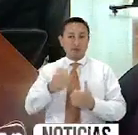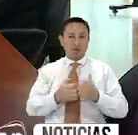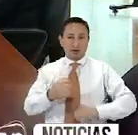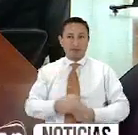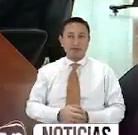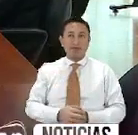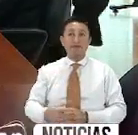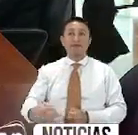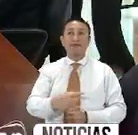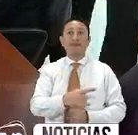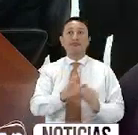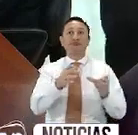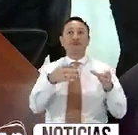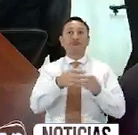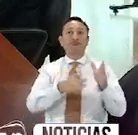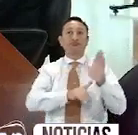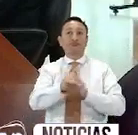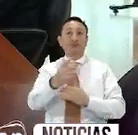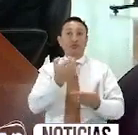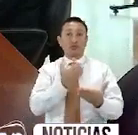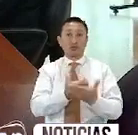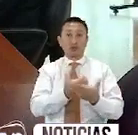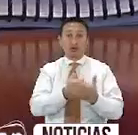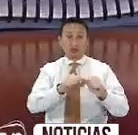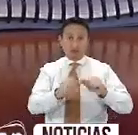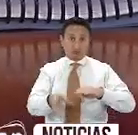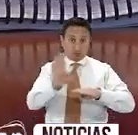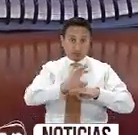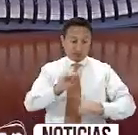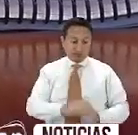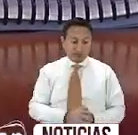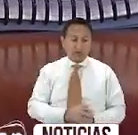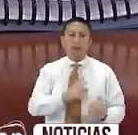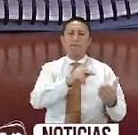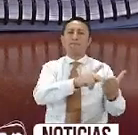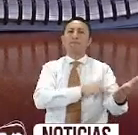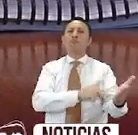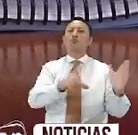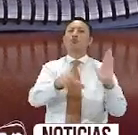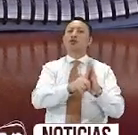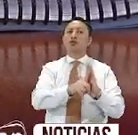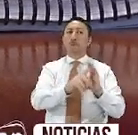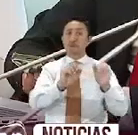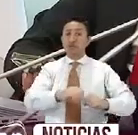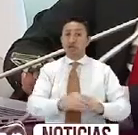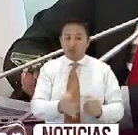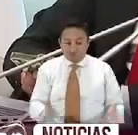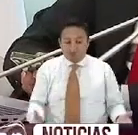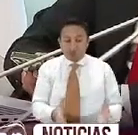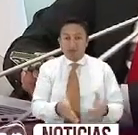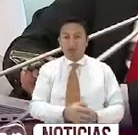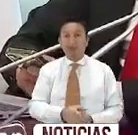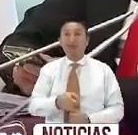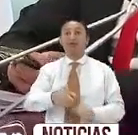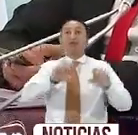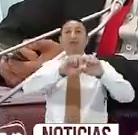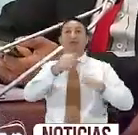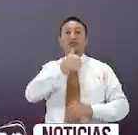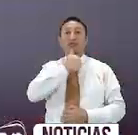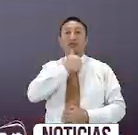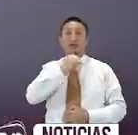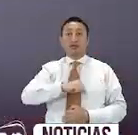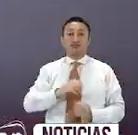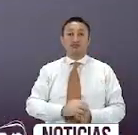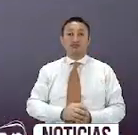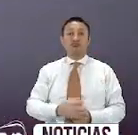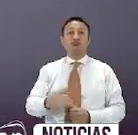ser aprobado en la Comisión de Desarrollo Económico de la Asamblea Nacional el proyecto de ley orgánica para impulsar la iniciativa privada en la